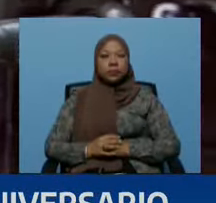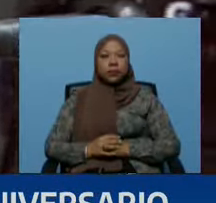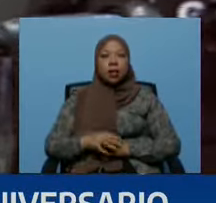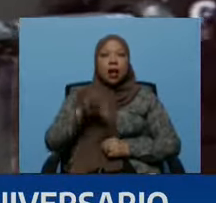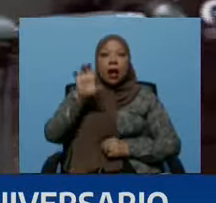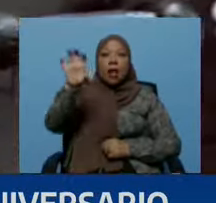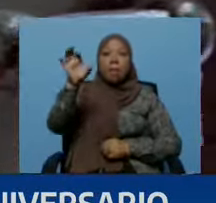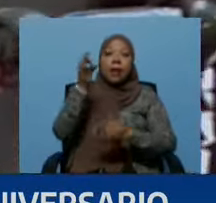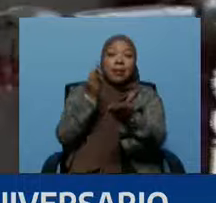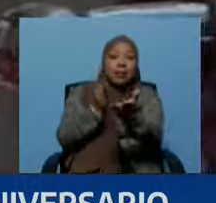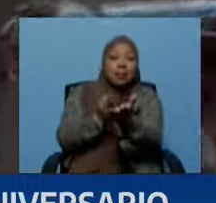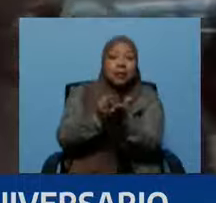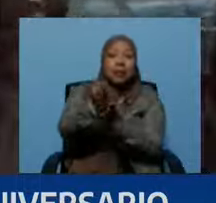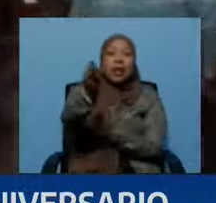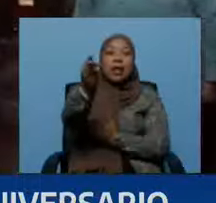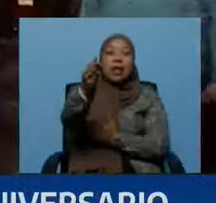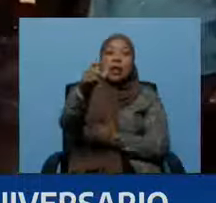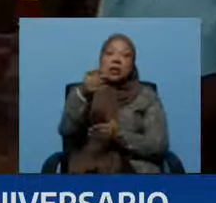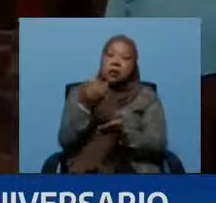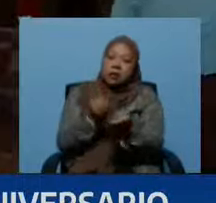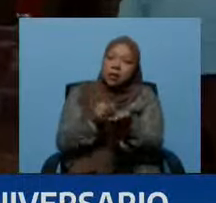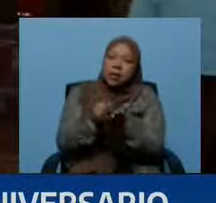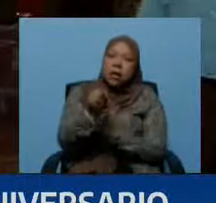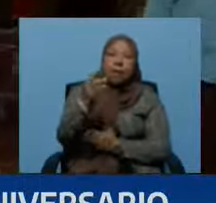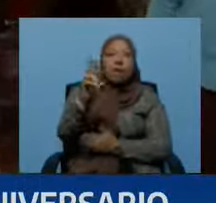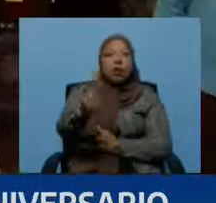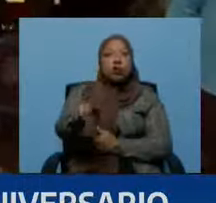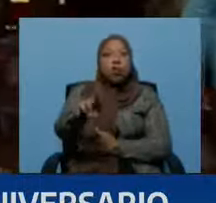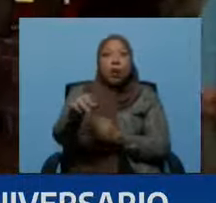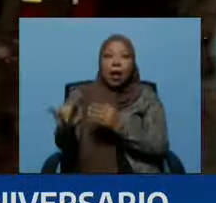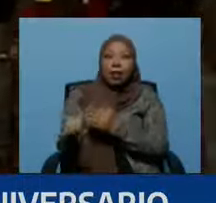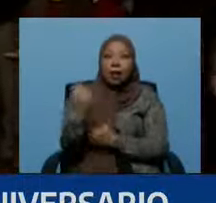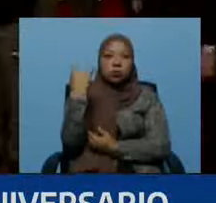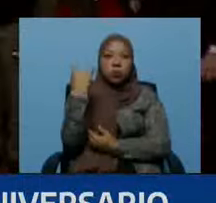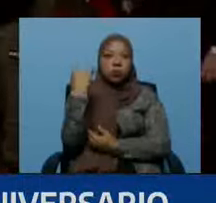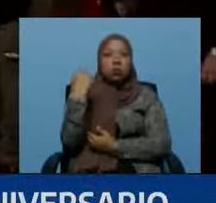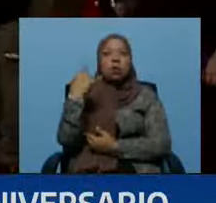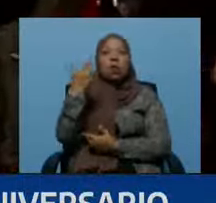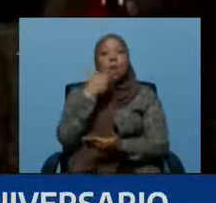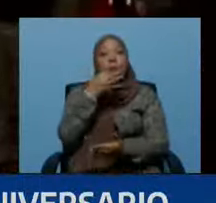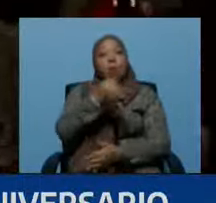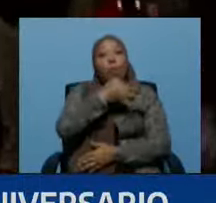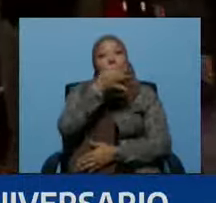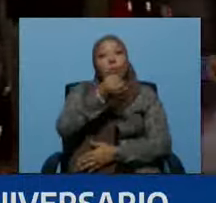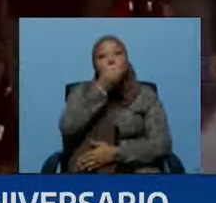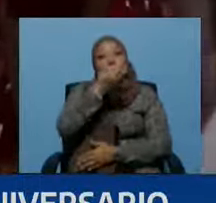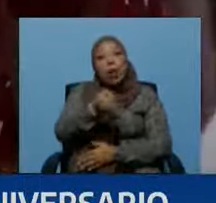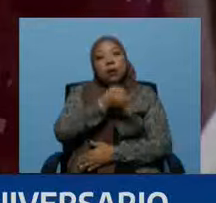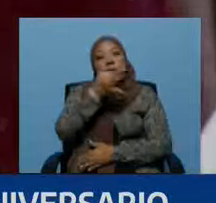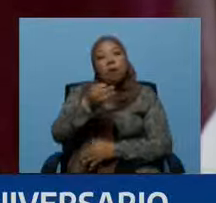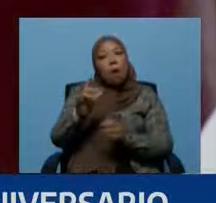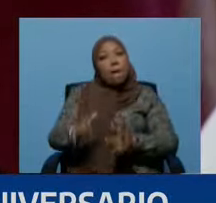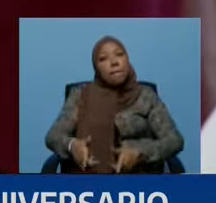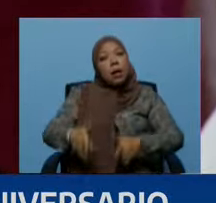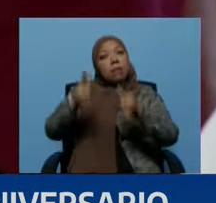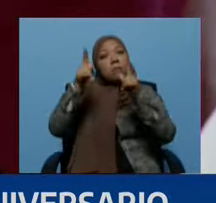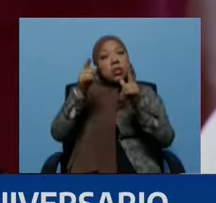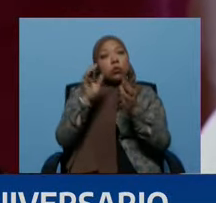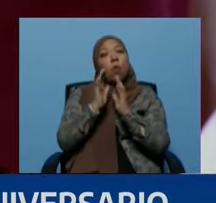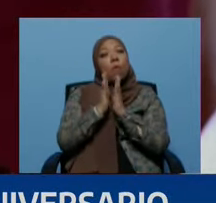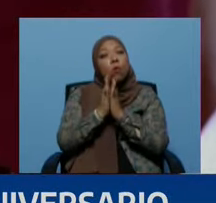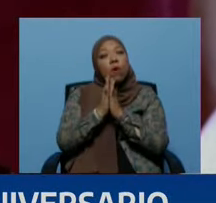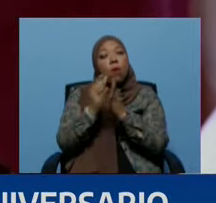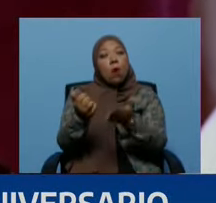La patria sigue. ¡Leales siempre! ¡Traidores nunca! Buenas tardes, mi comandante en jefe. Buenas tardes. Solicito su permiso y autorización